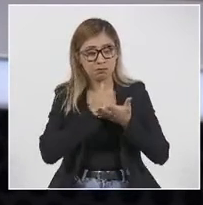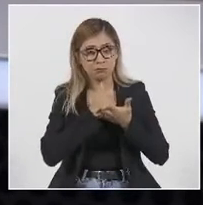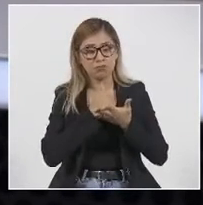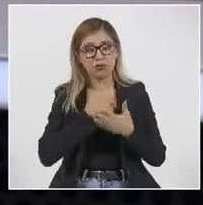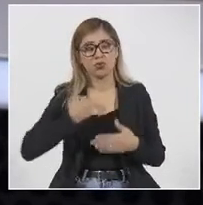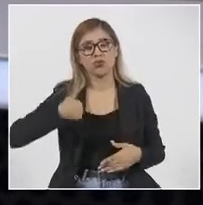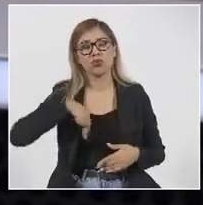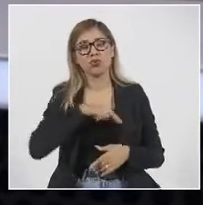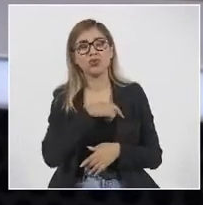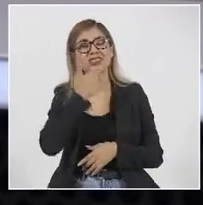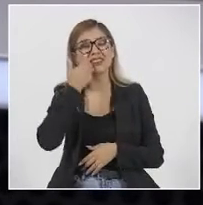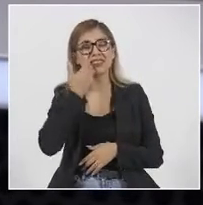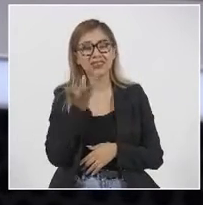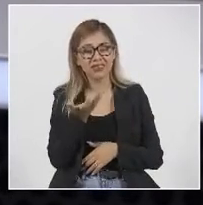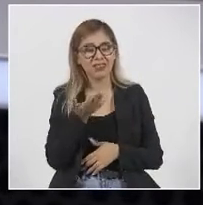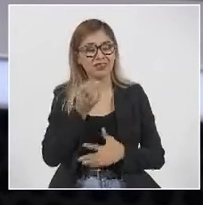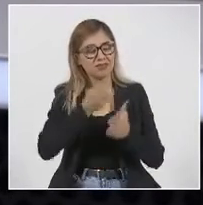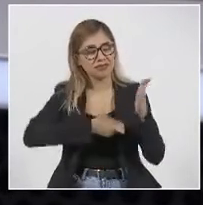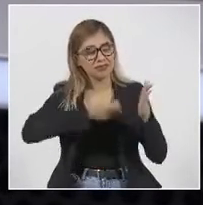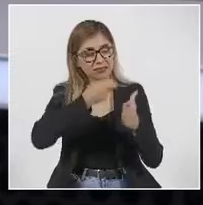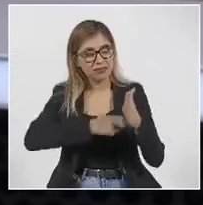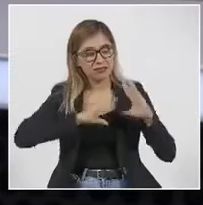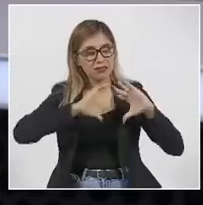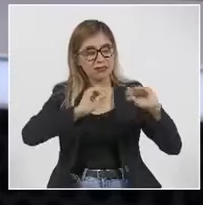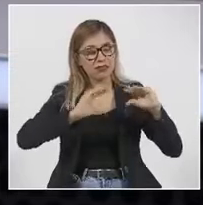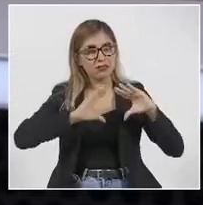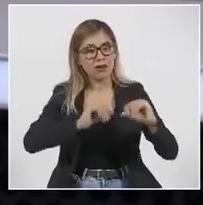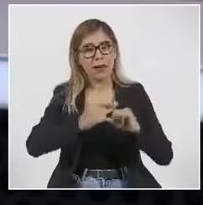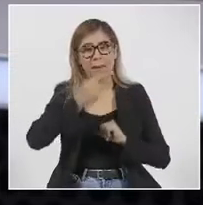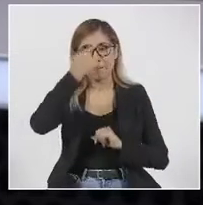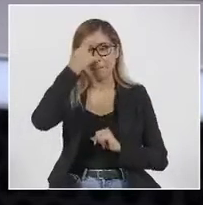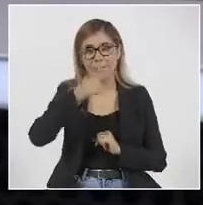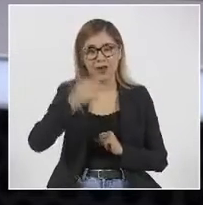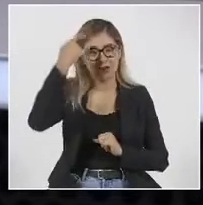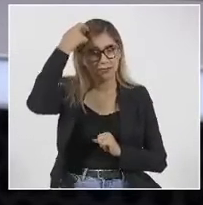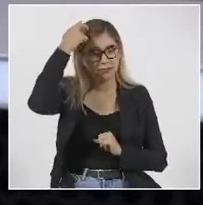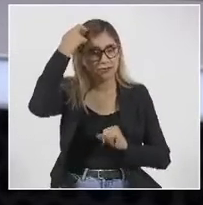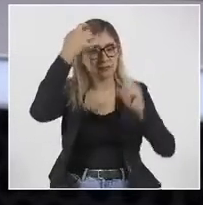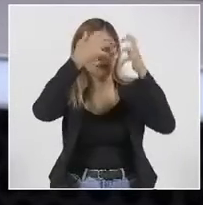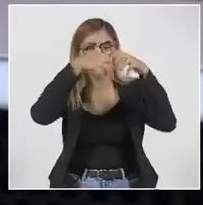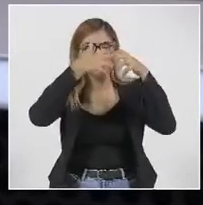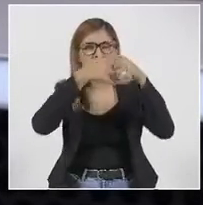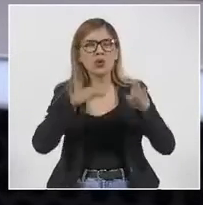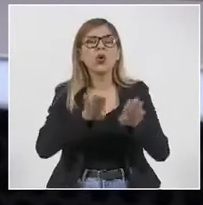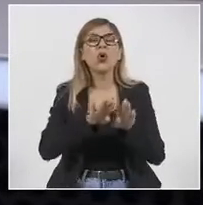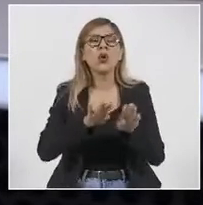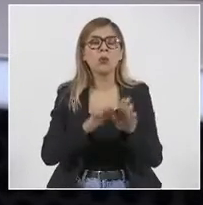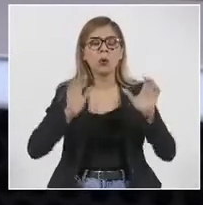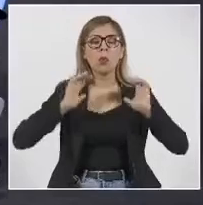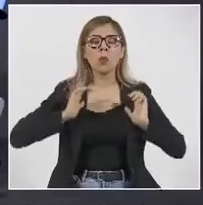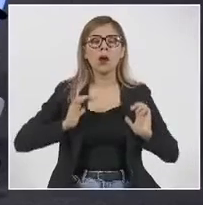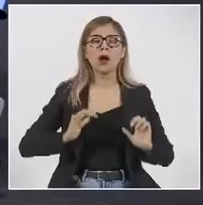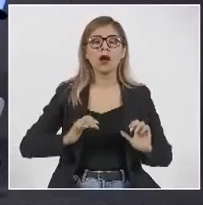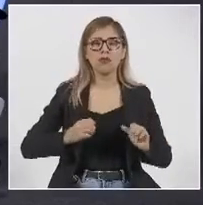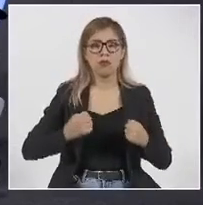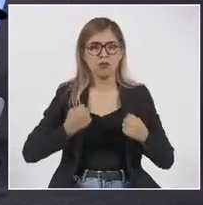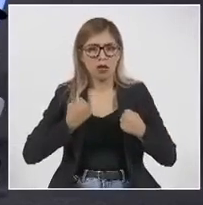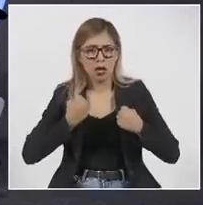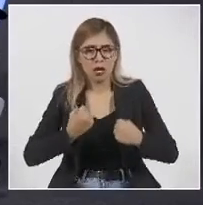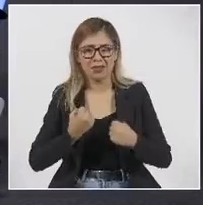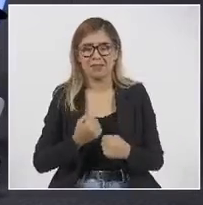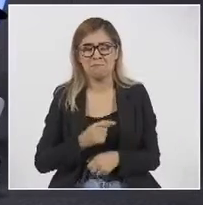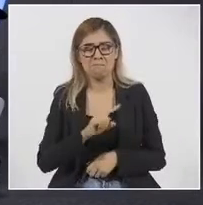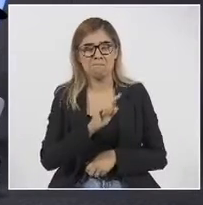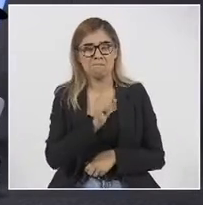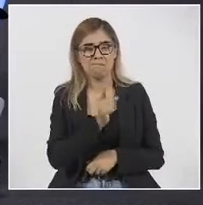Hemos buscado, desde luego, su entrenamiento y su preparación mental. El atleta no solamente se ha condicionado a las cargas físicas, las cargas, desde